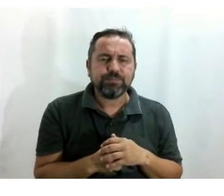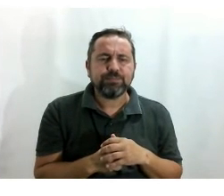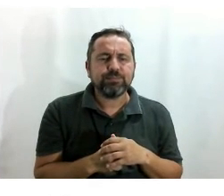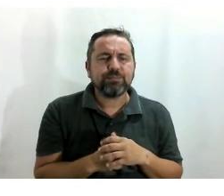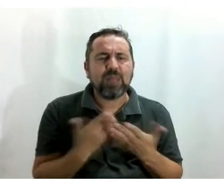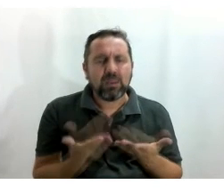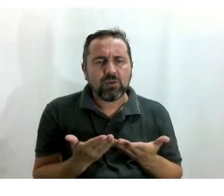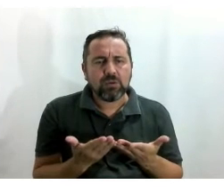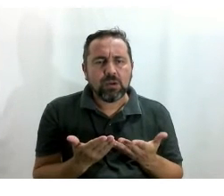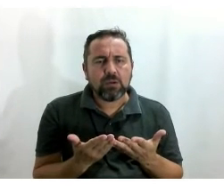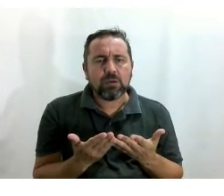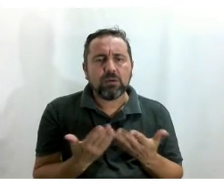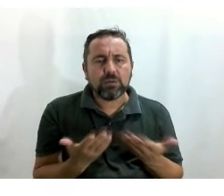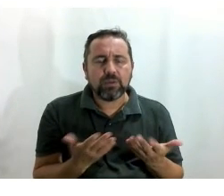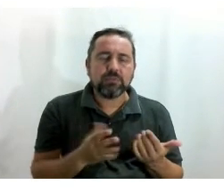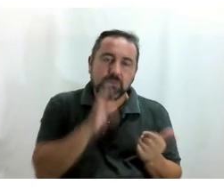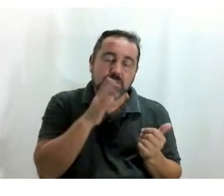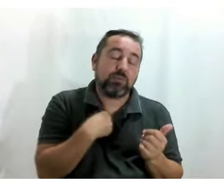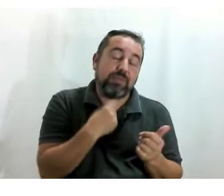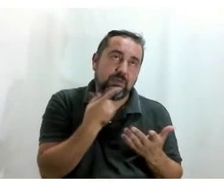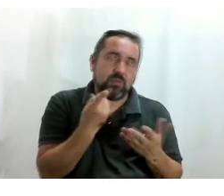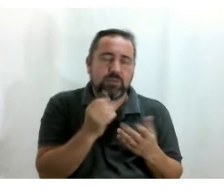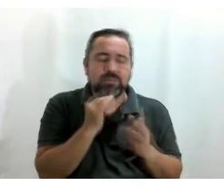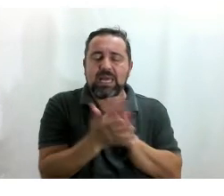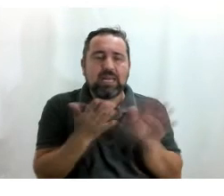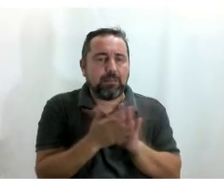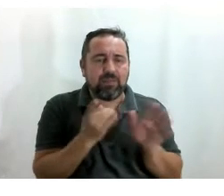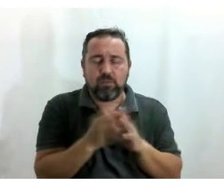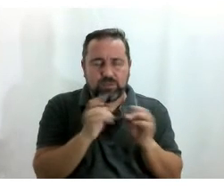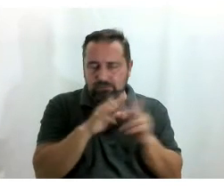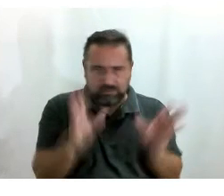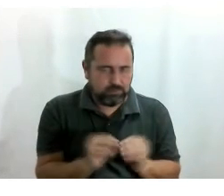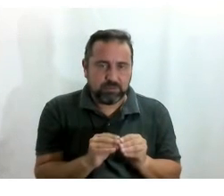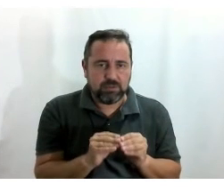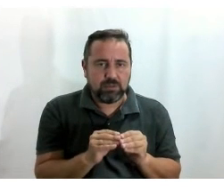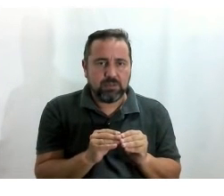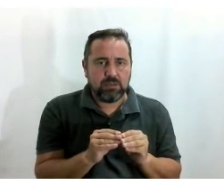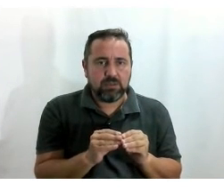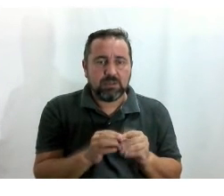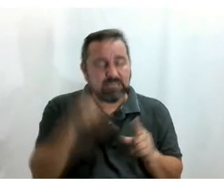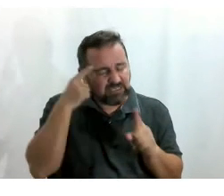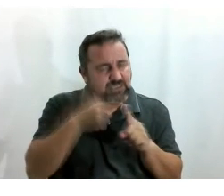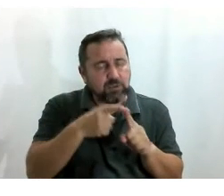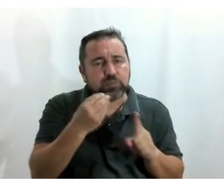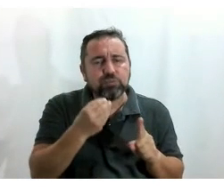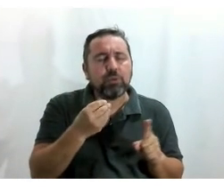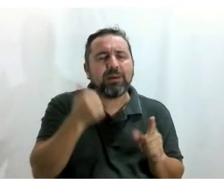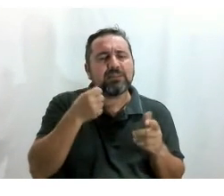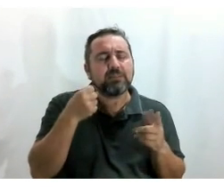este caso, a ver, por decirlo de una manera muy rápida y muy sintética, se ha insistido mucho sobre